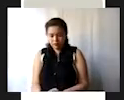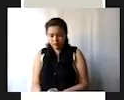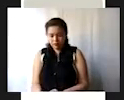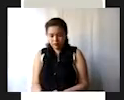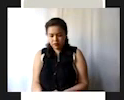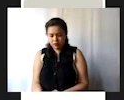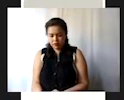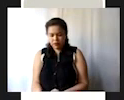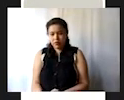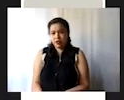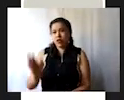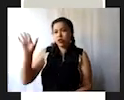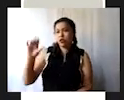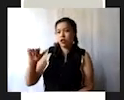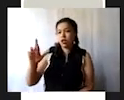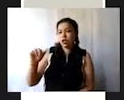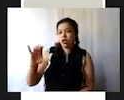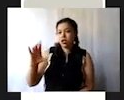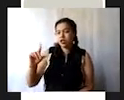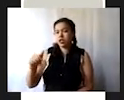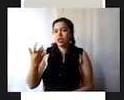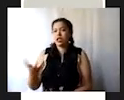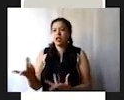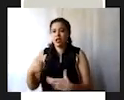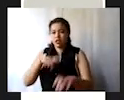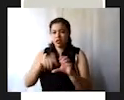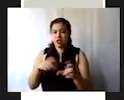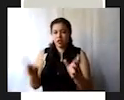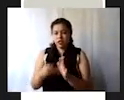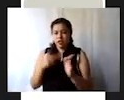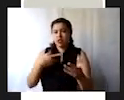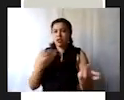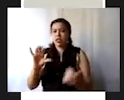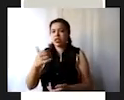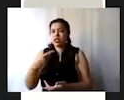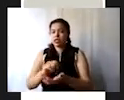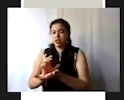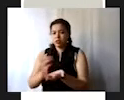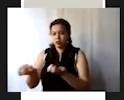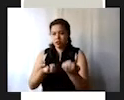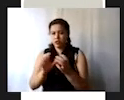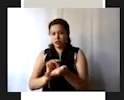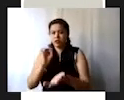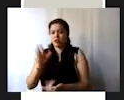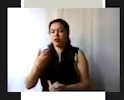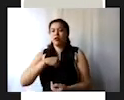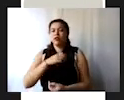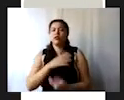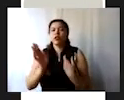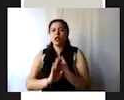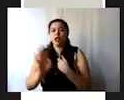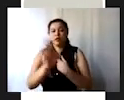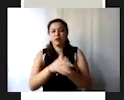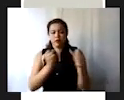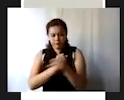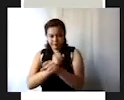Yo, Araceli de Reintegra, les puse también por el chat del ejercicio. Nosotros trabajamos con la prevención de las